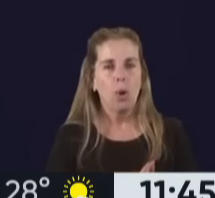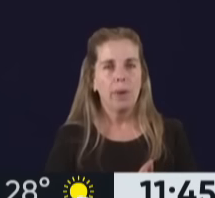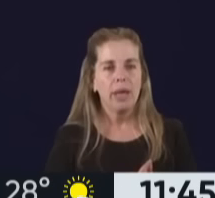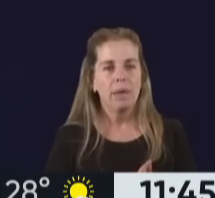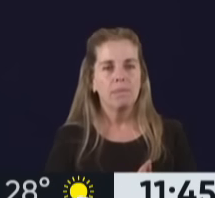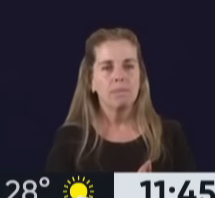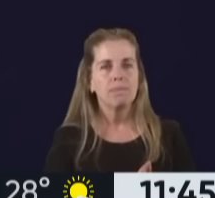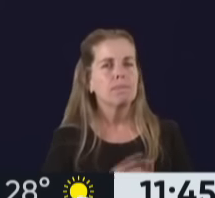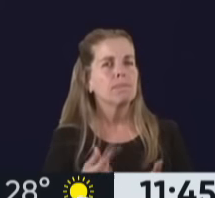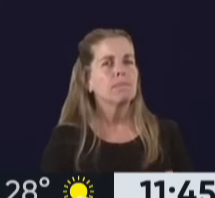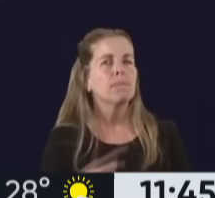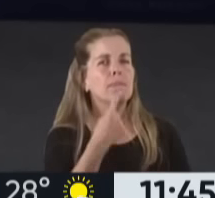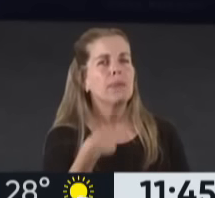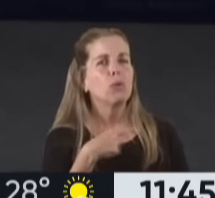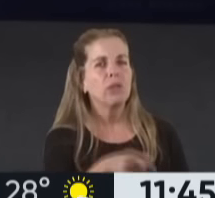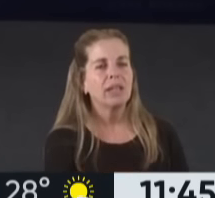a...